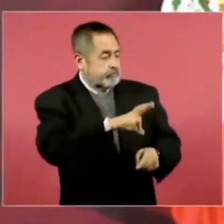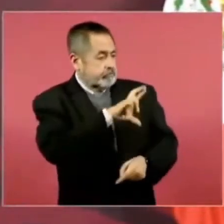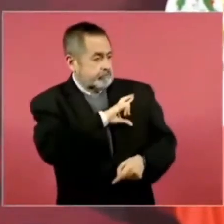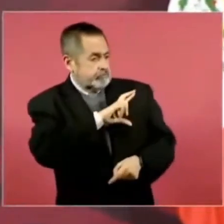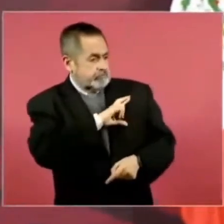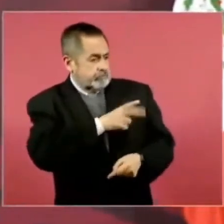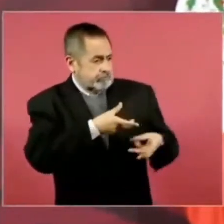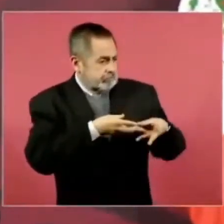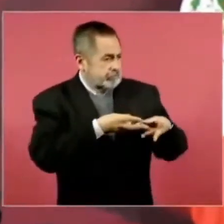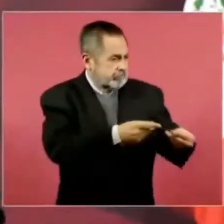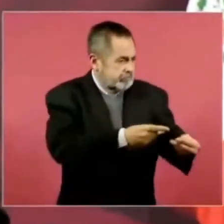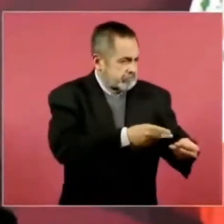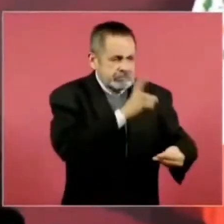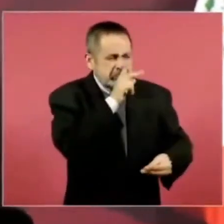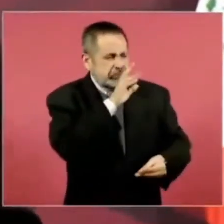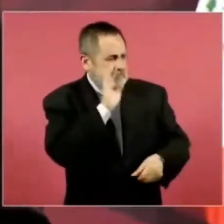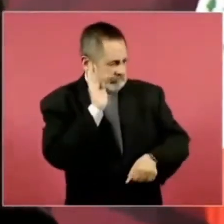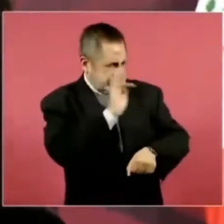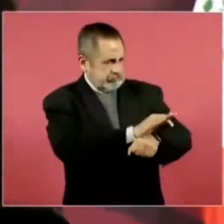como el FOBAPROA.